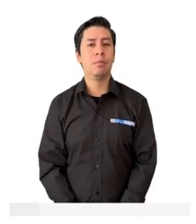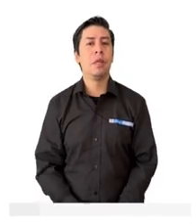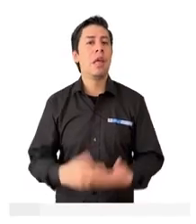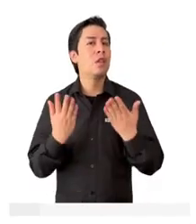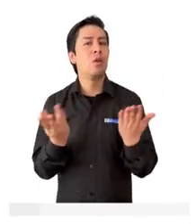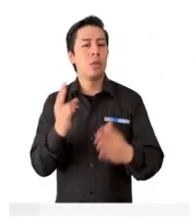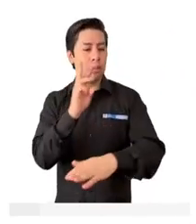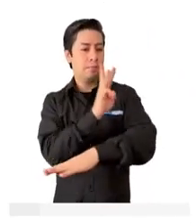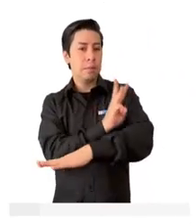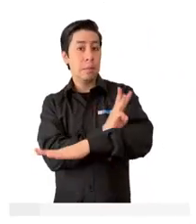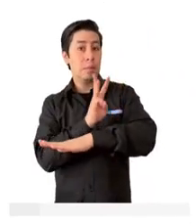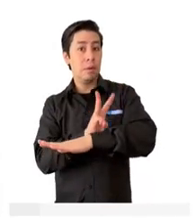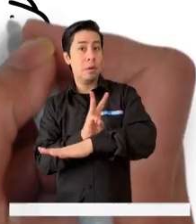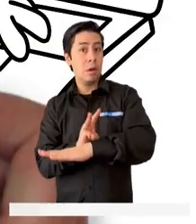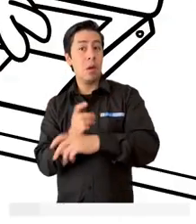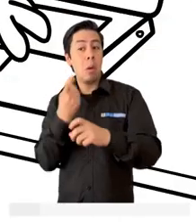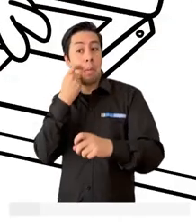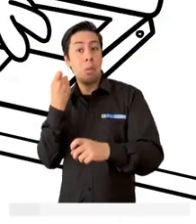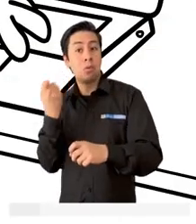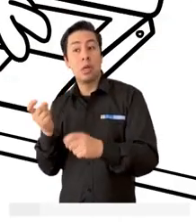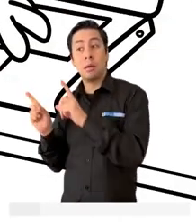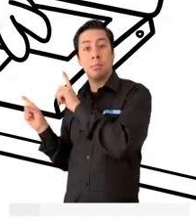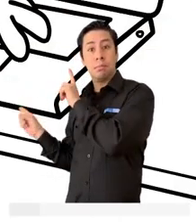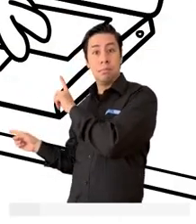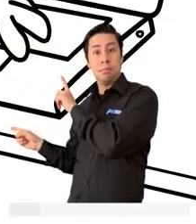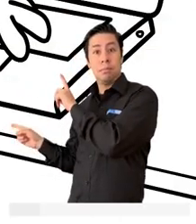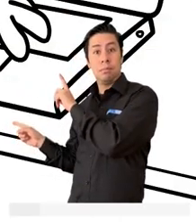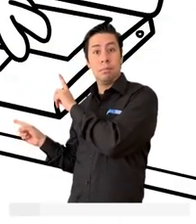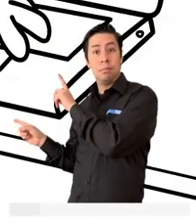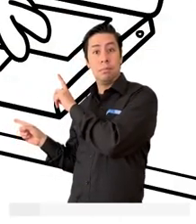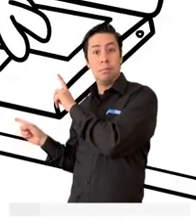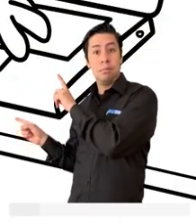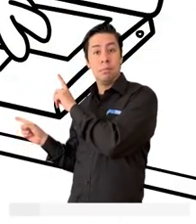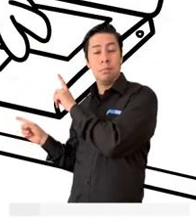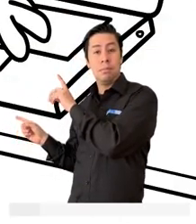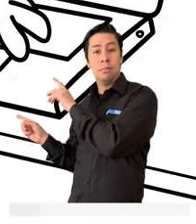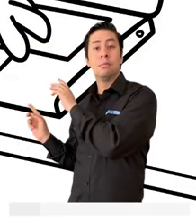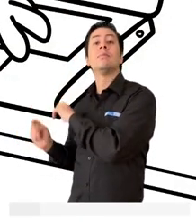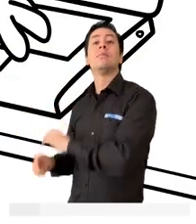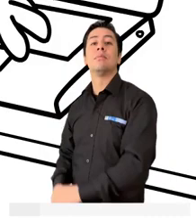¿Dónde se encuentra Unidad en línea? En la página web